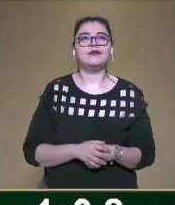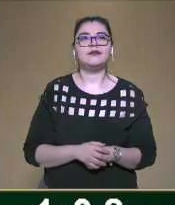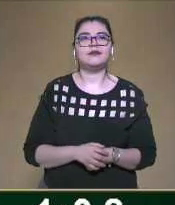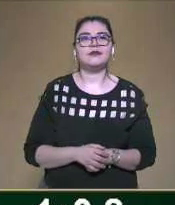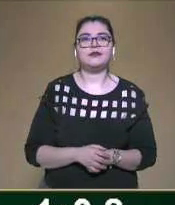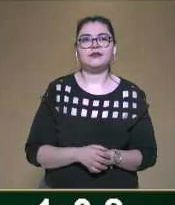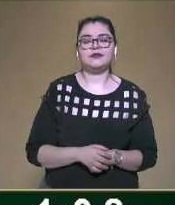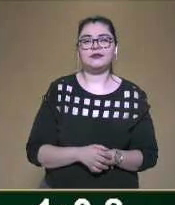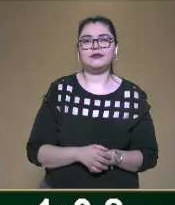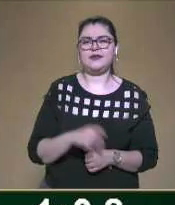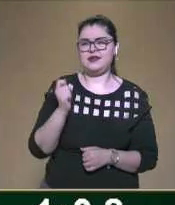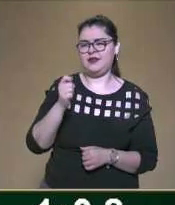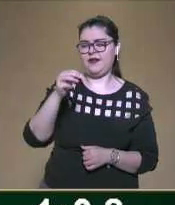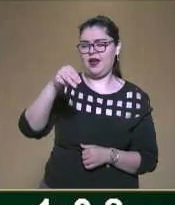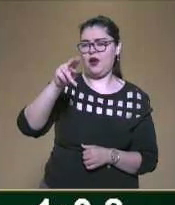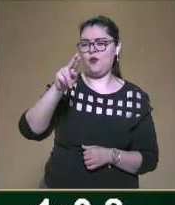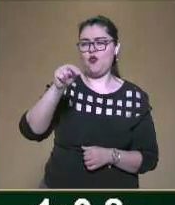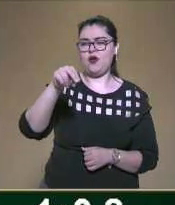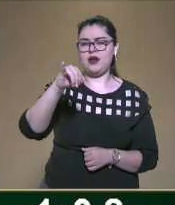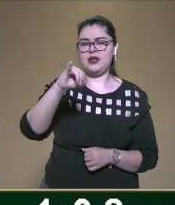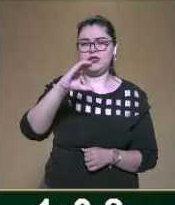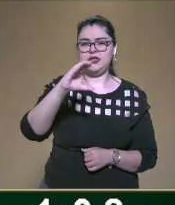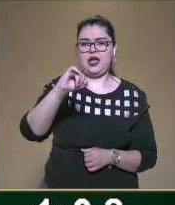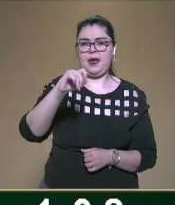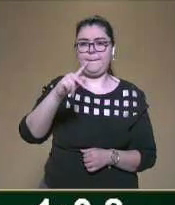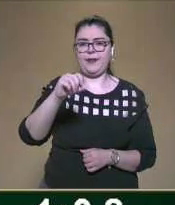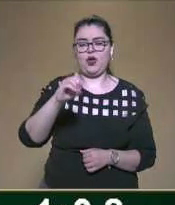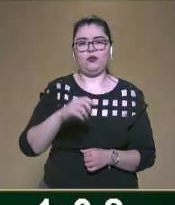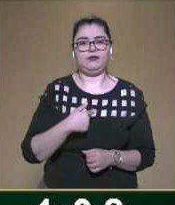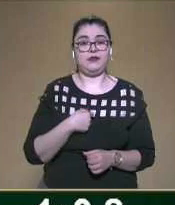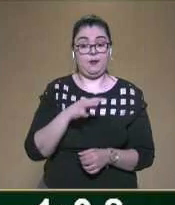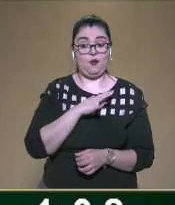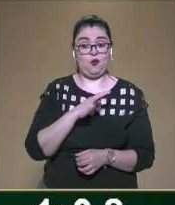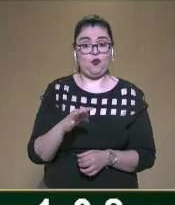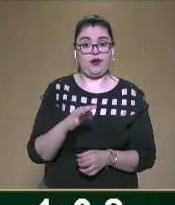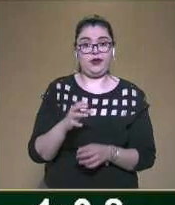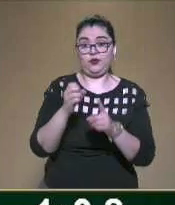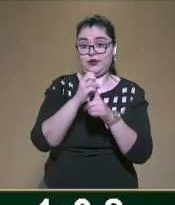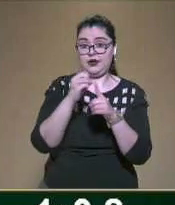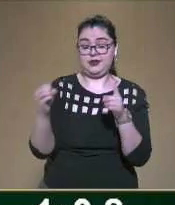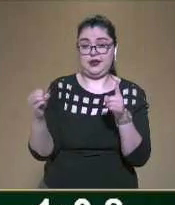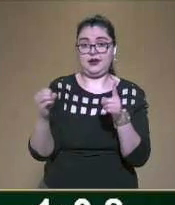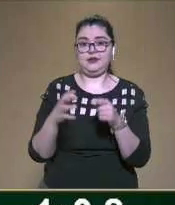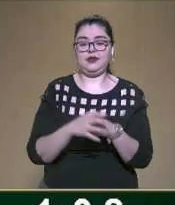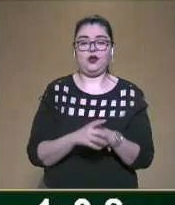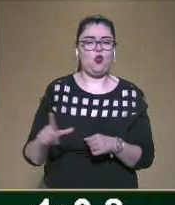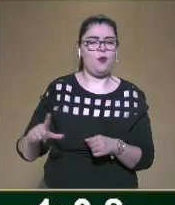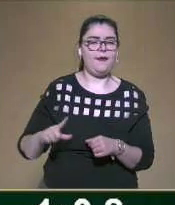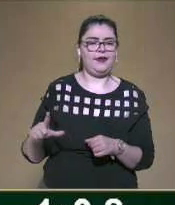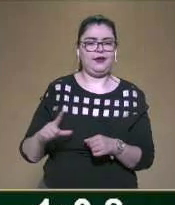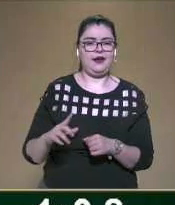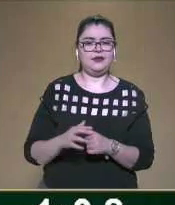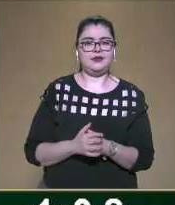Muy bien, un municipio, para poder gobernarse y administrarse mejor, Nuevo León está dividido en 51 municipios, que